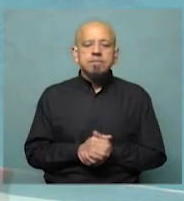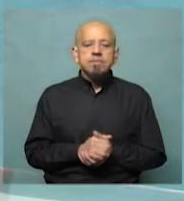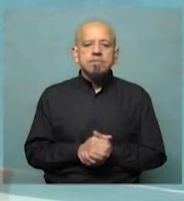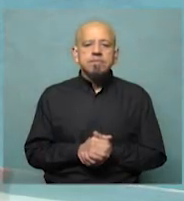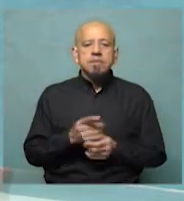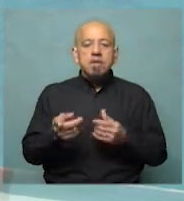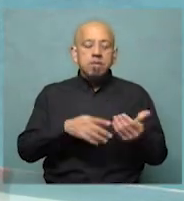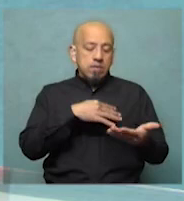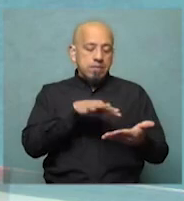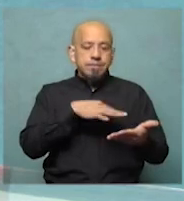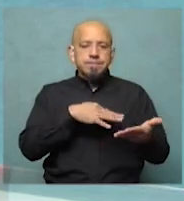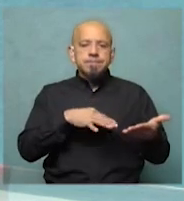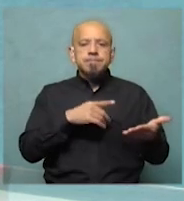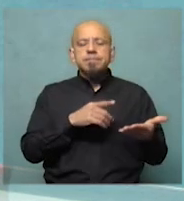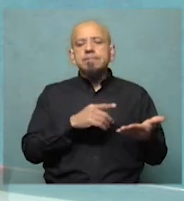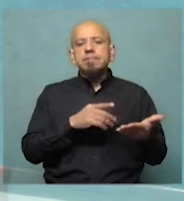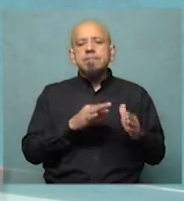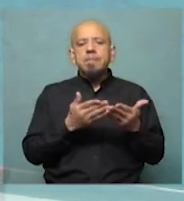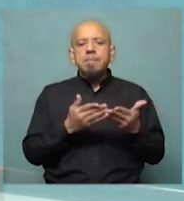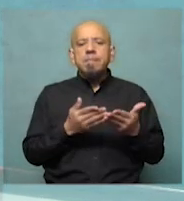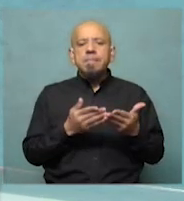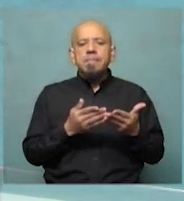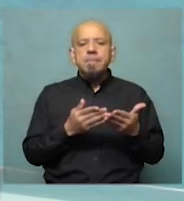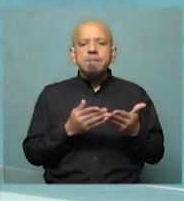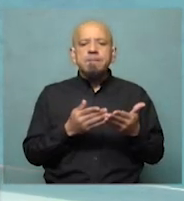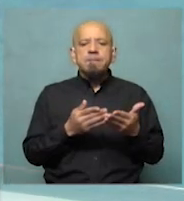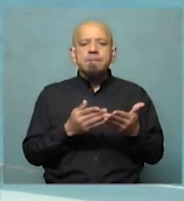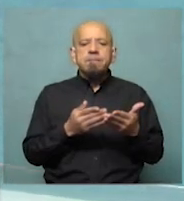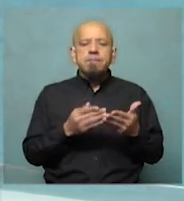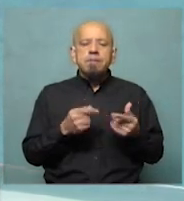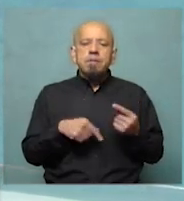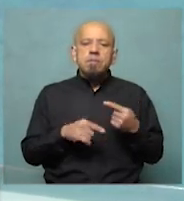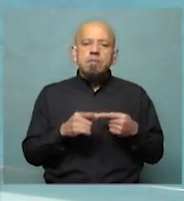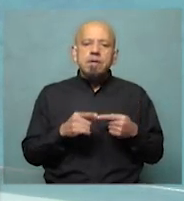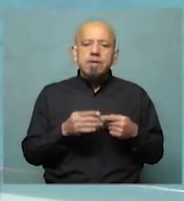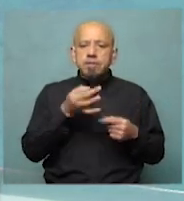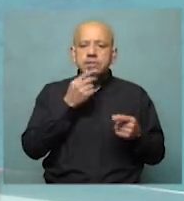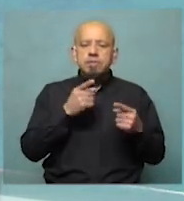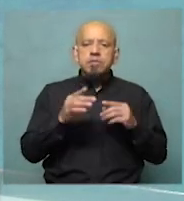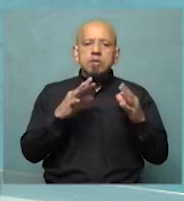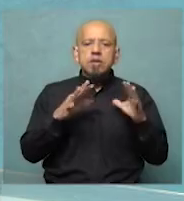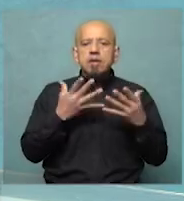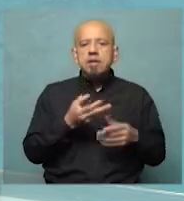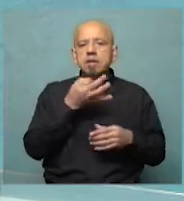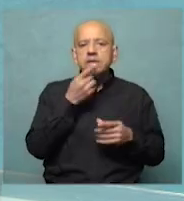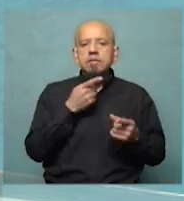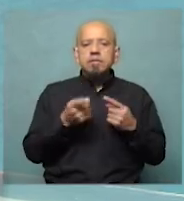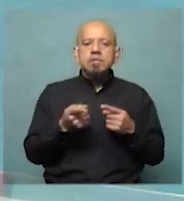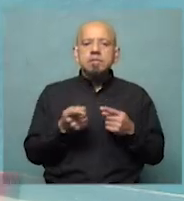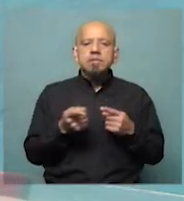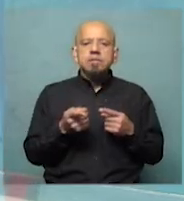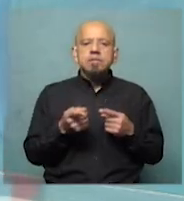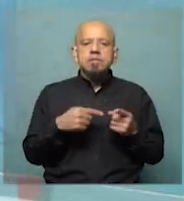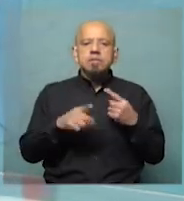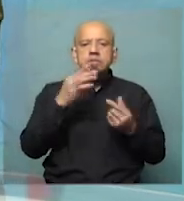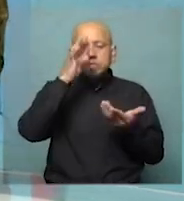que ustedes tienen en el libro, como para ya empezar a hablar de lo que significa el juego en un